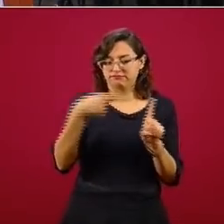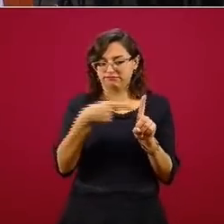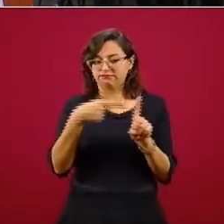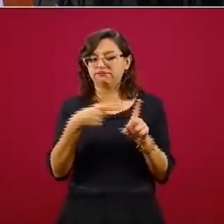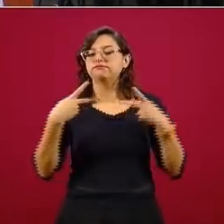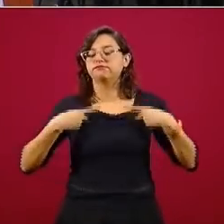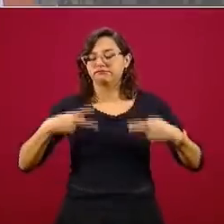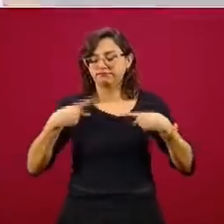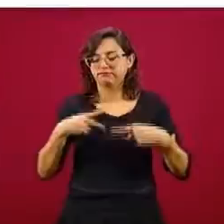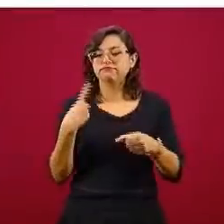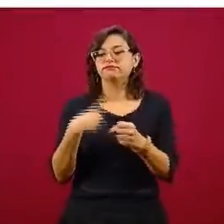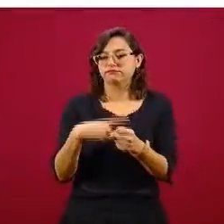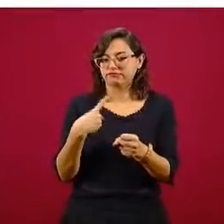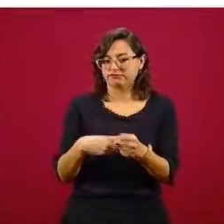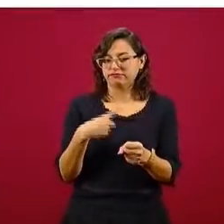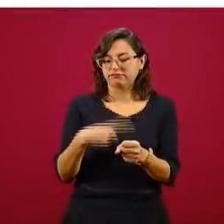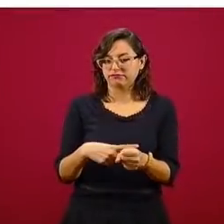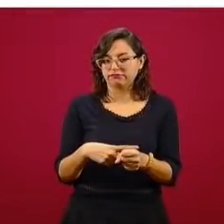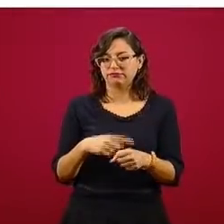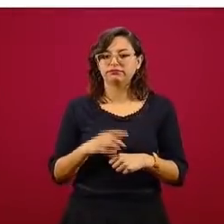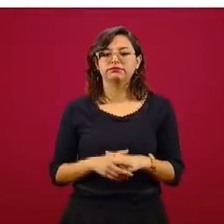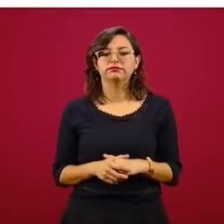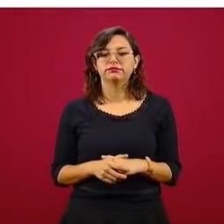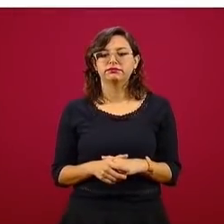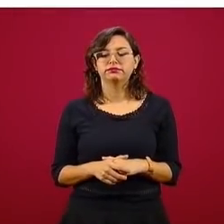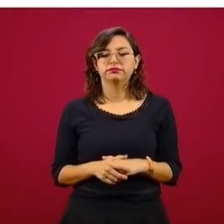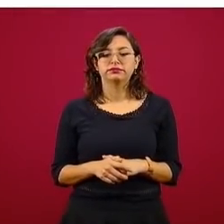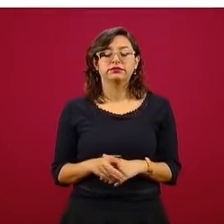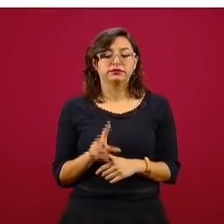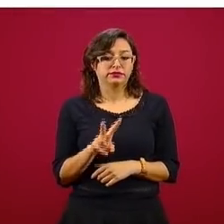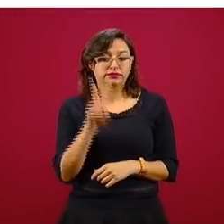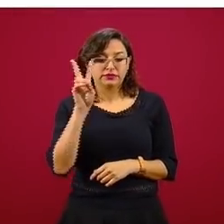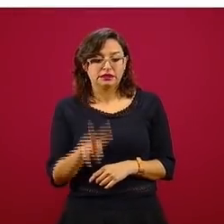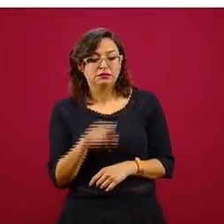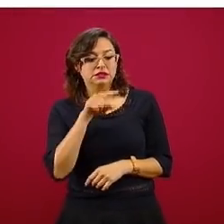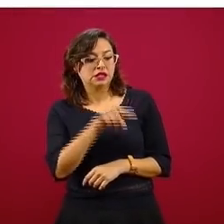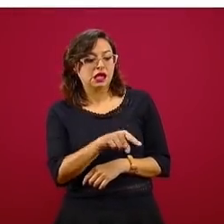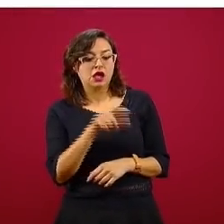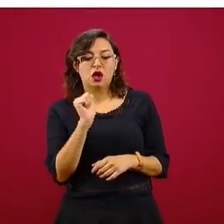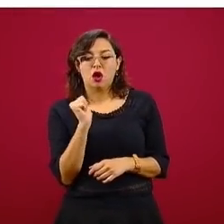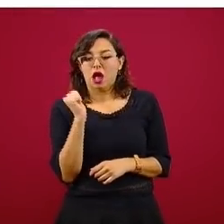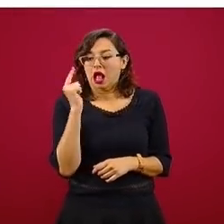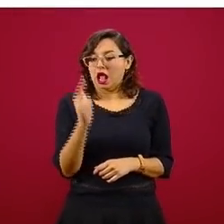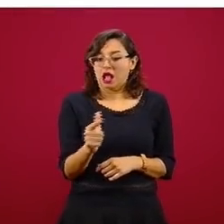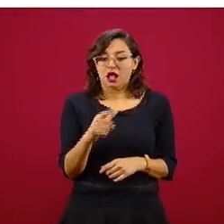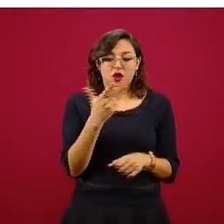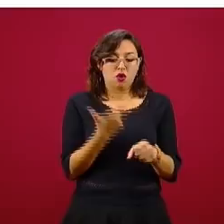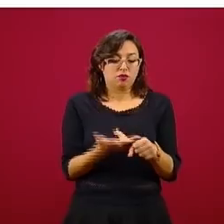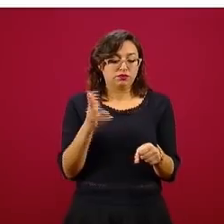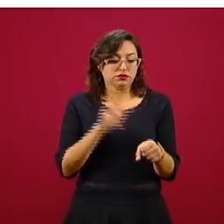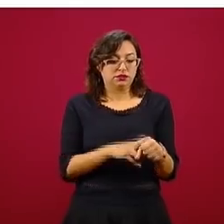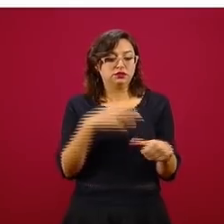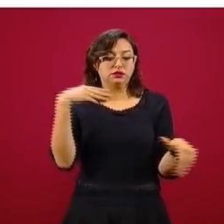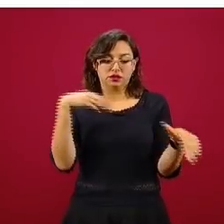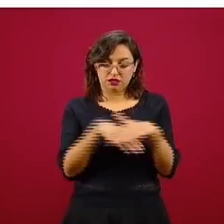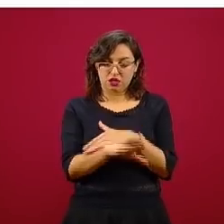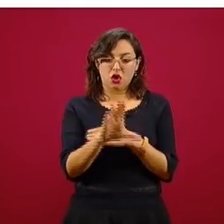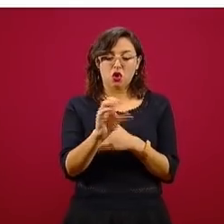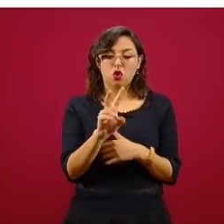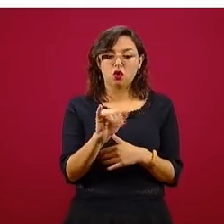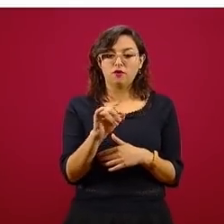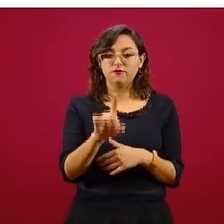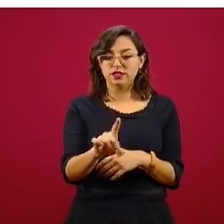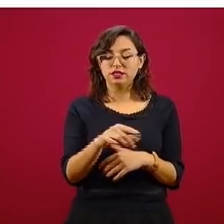un momento, en un lugar, es decir, que tuvo convalecencia en un hospital público por COVID, ingresa